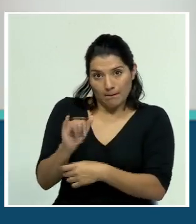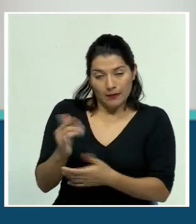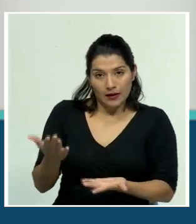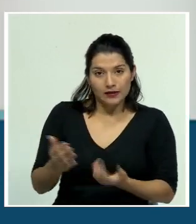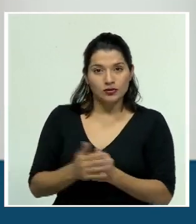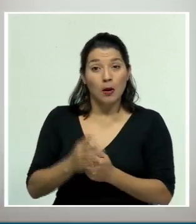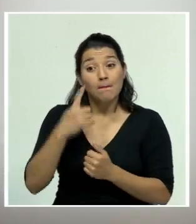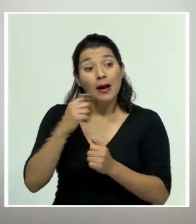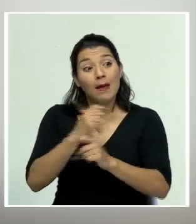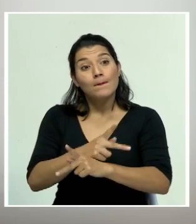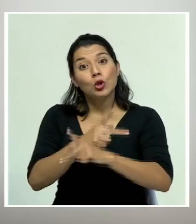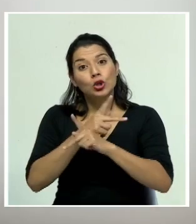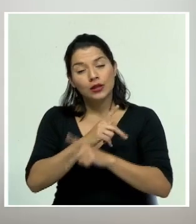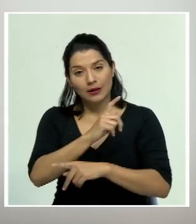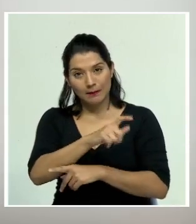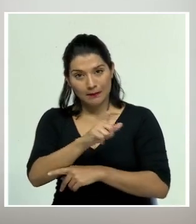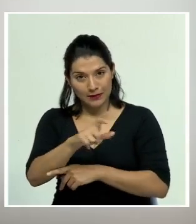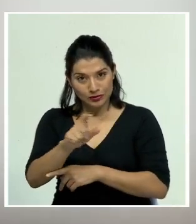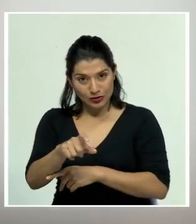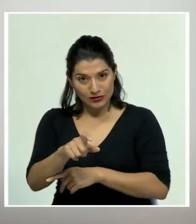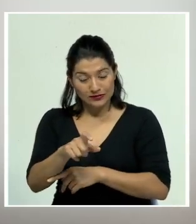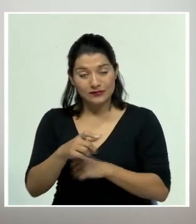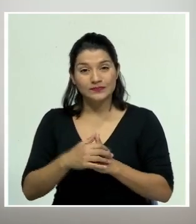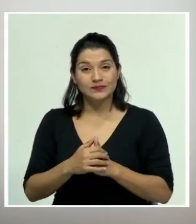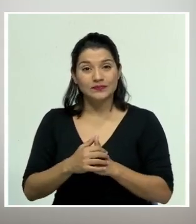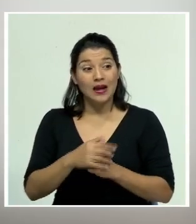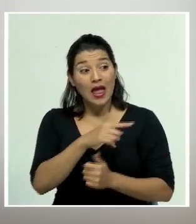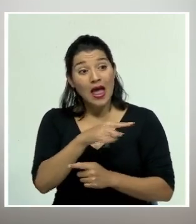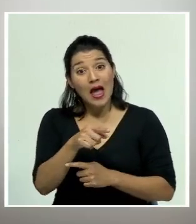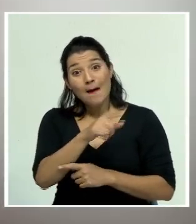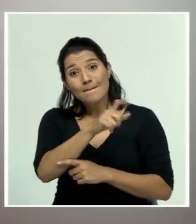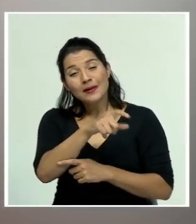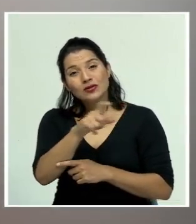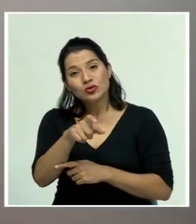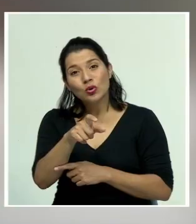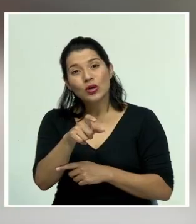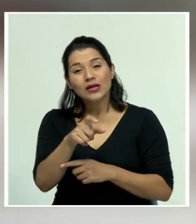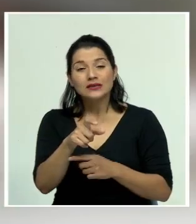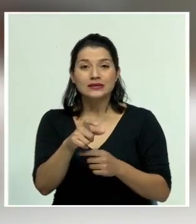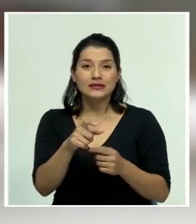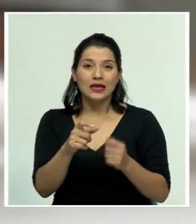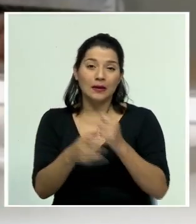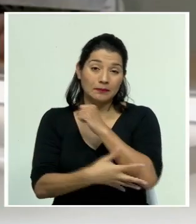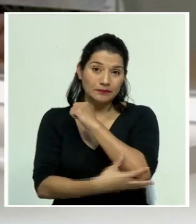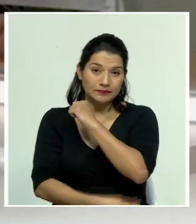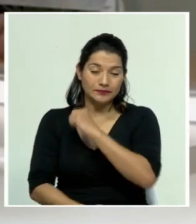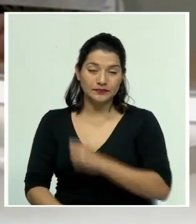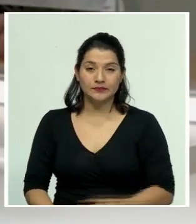para proteger al ciudadano de escasos recursos.